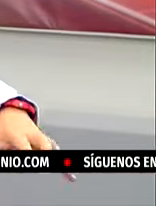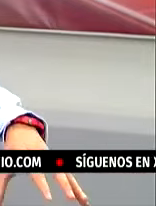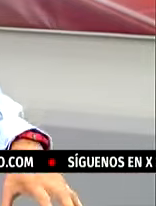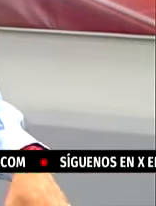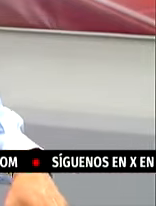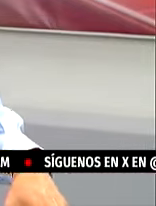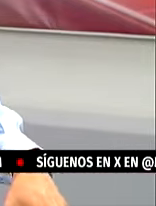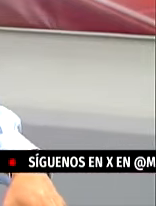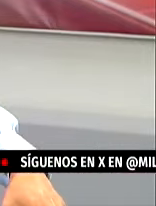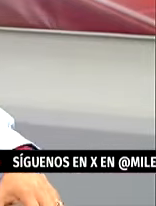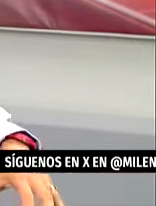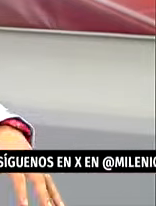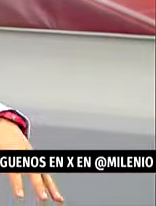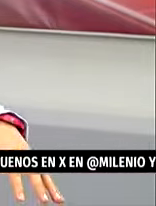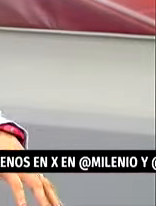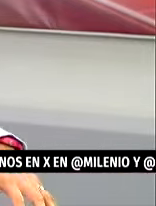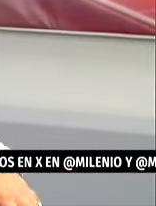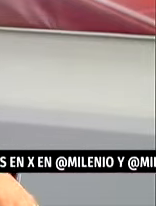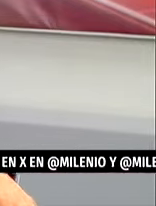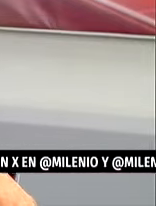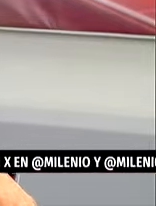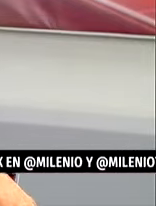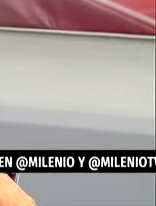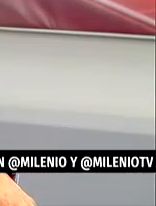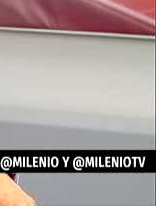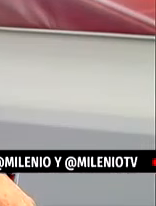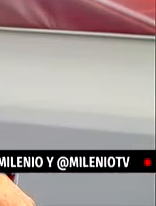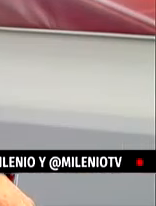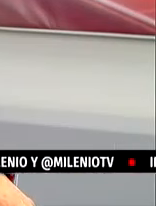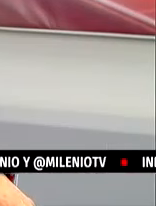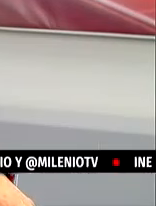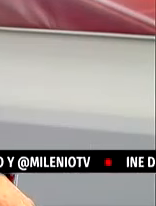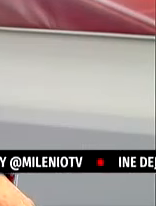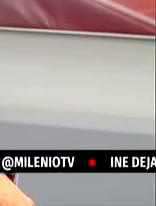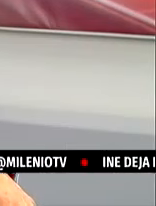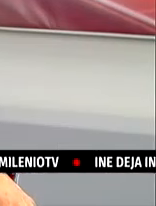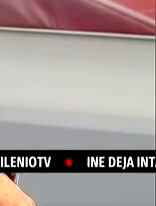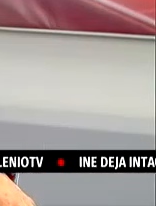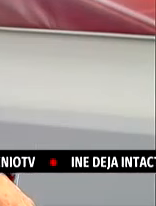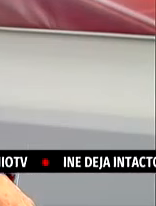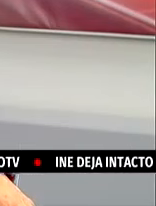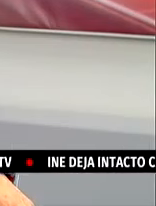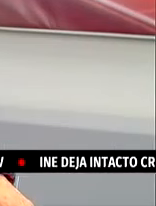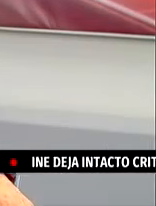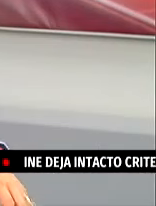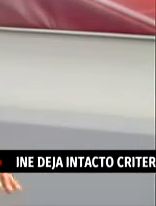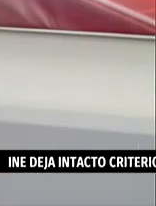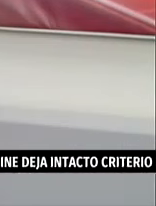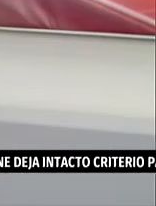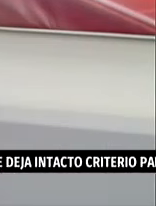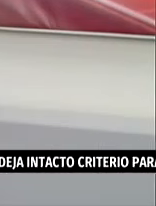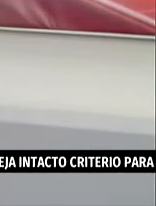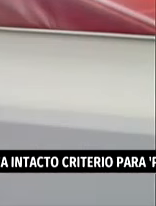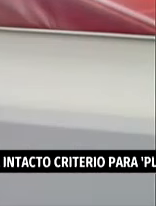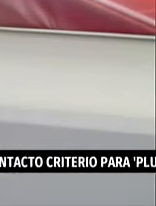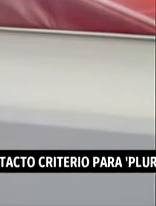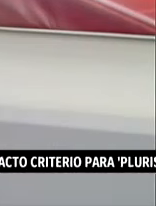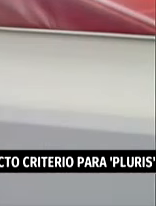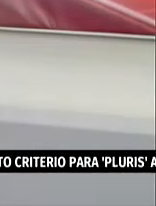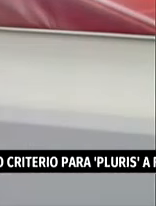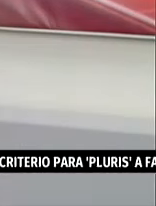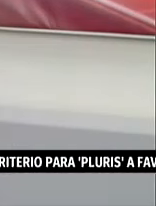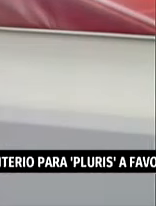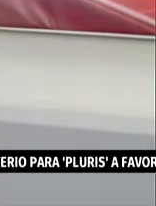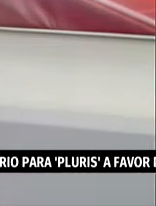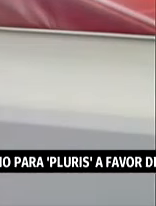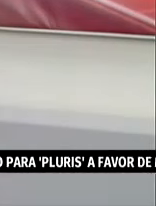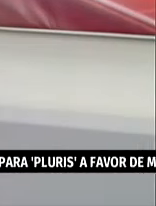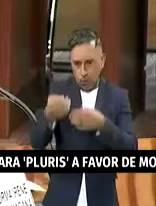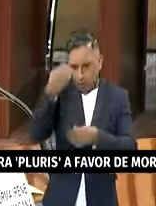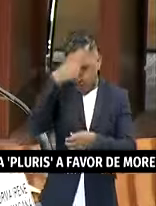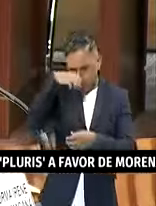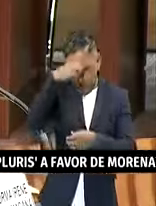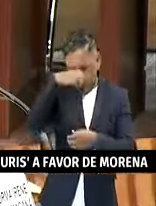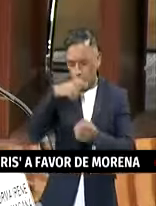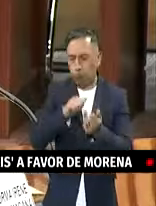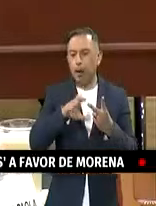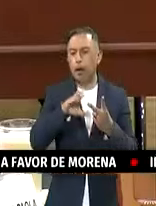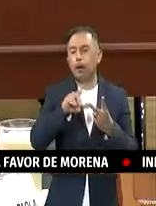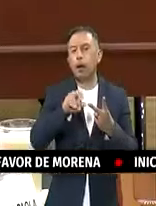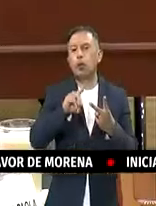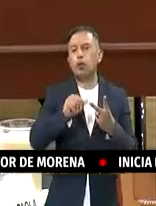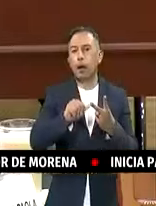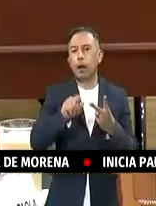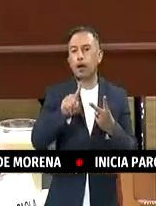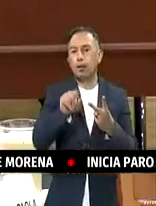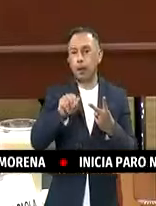por partido y no por coalición se toma al menos esta propuesta, Ukip. Bueno,